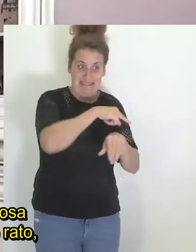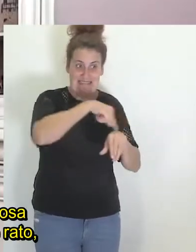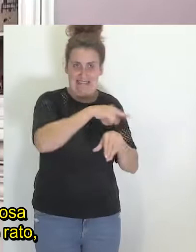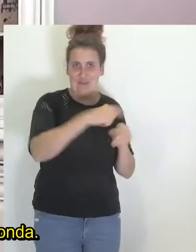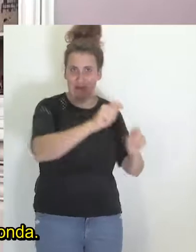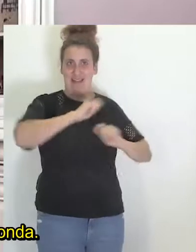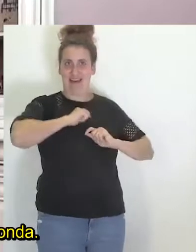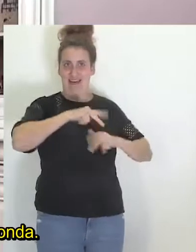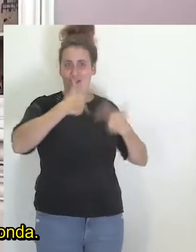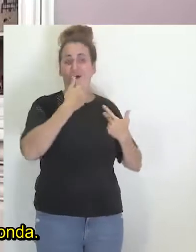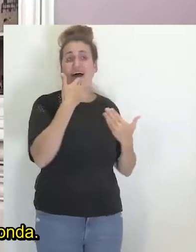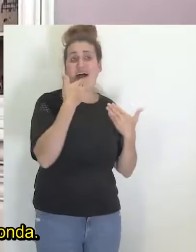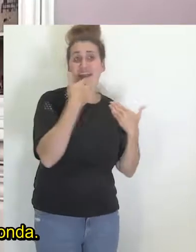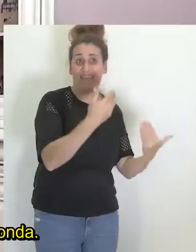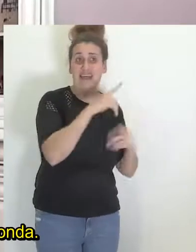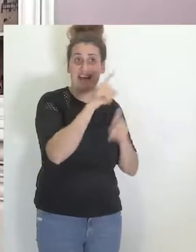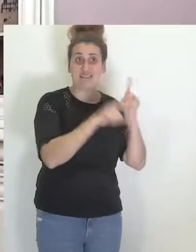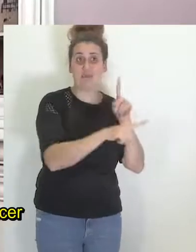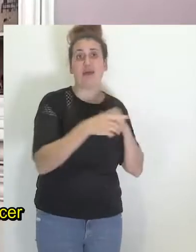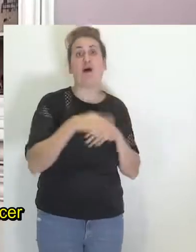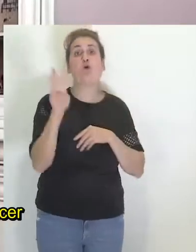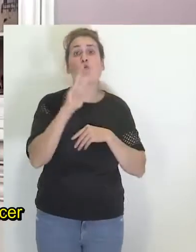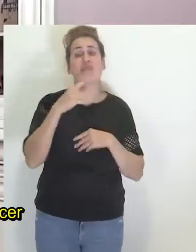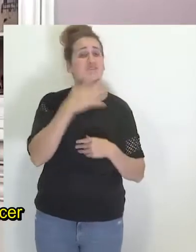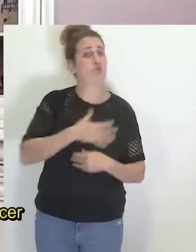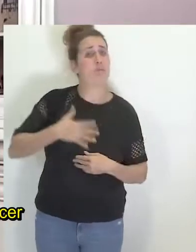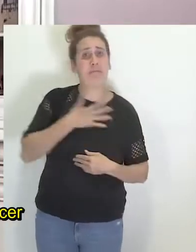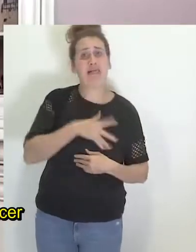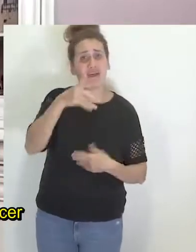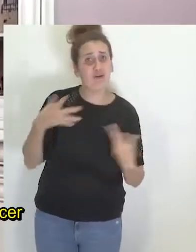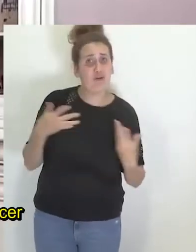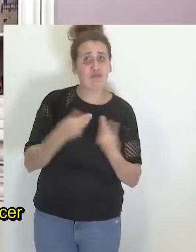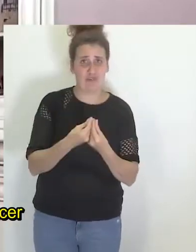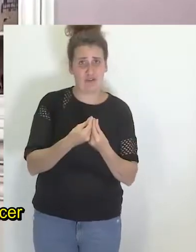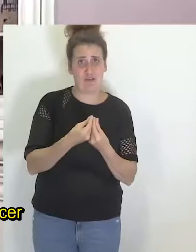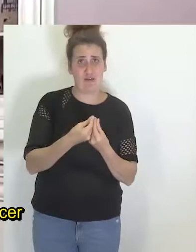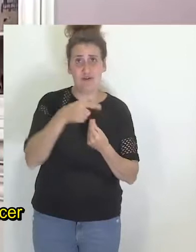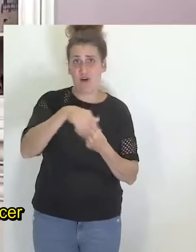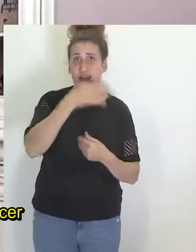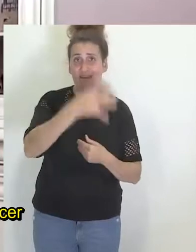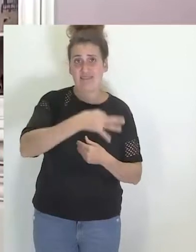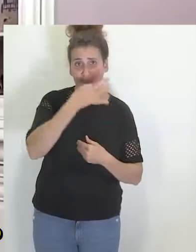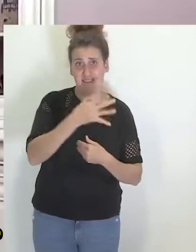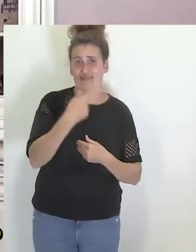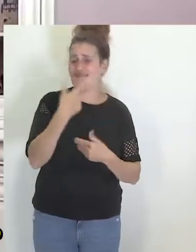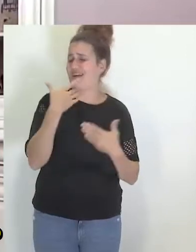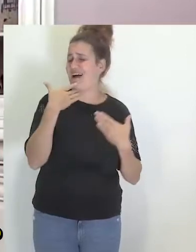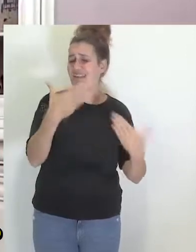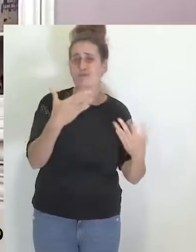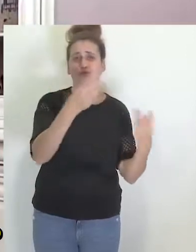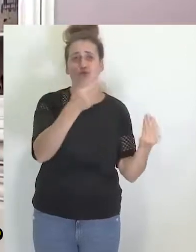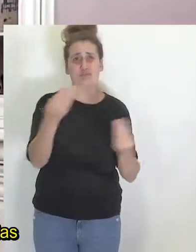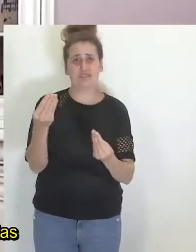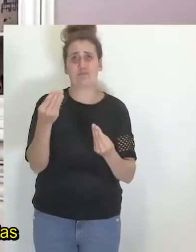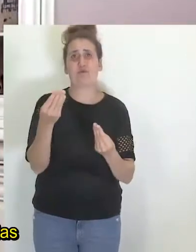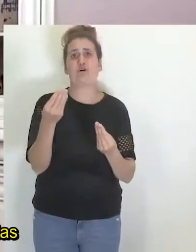este rato, le vamos a agradecer que responda. Wendy Flores, ha sido un placer estar contigo esta tarde. Te agradecemos mucho